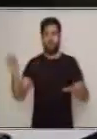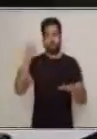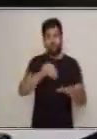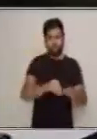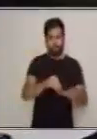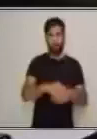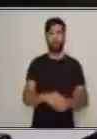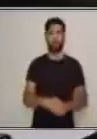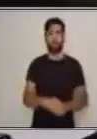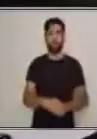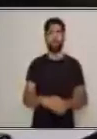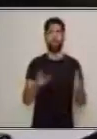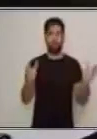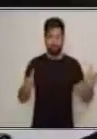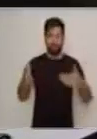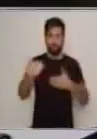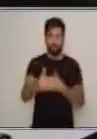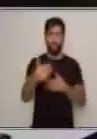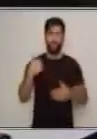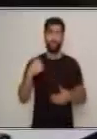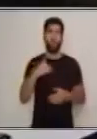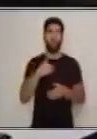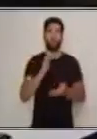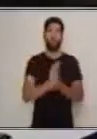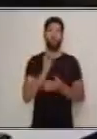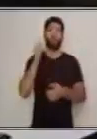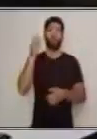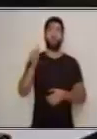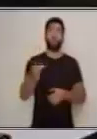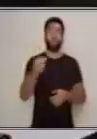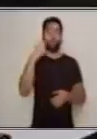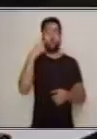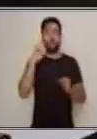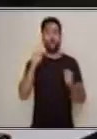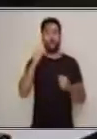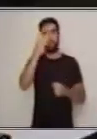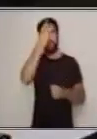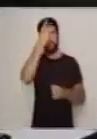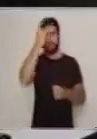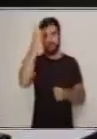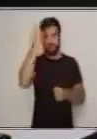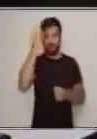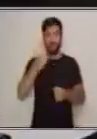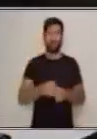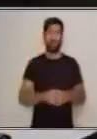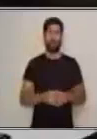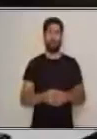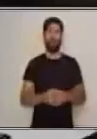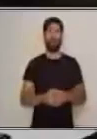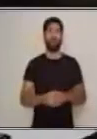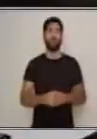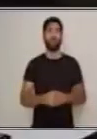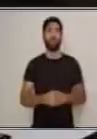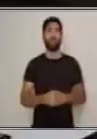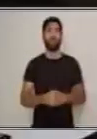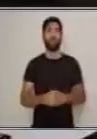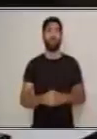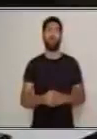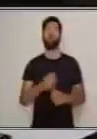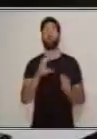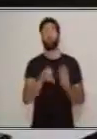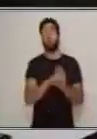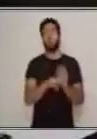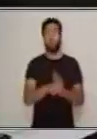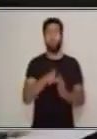cajita, donde estamos recolectando todas nuestras tareas, en nuestra cajita reciclada que decoramos. Si tú